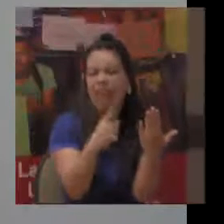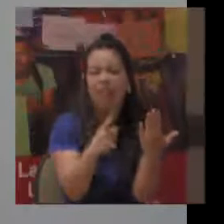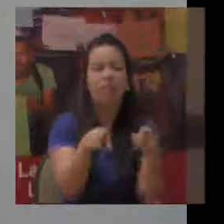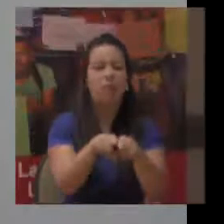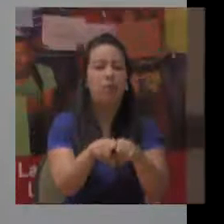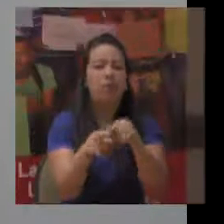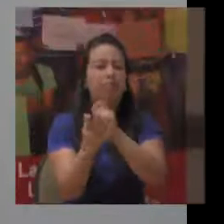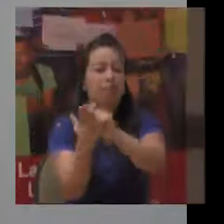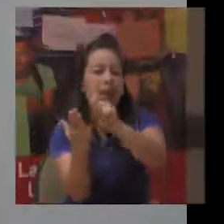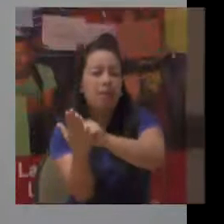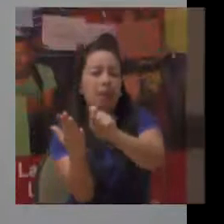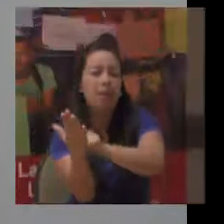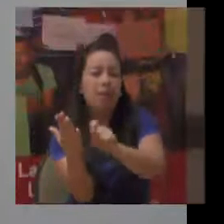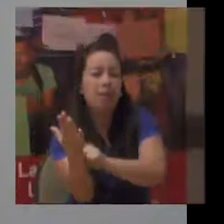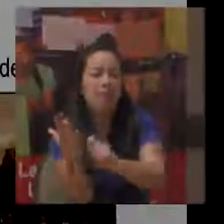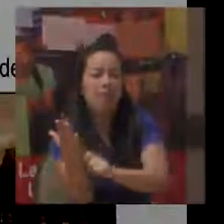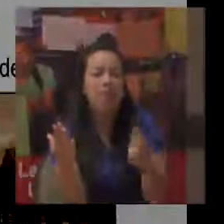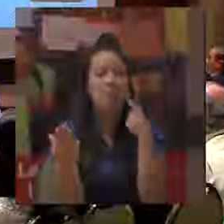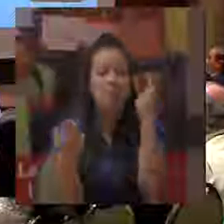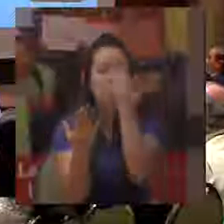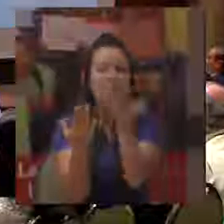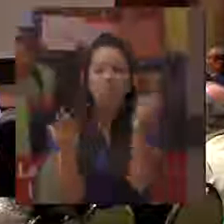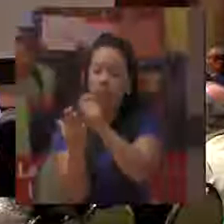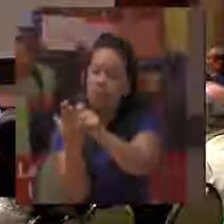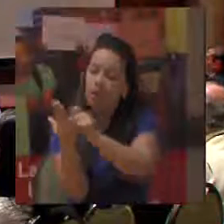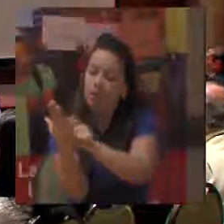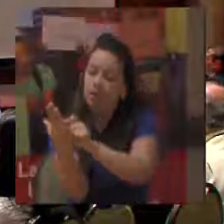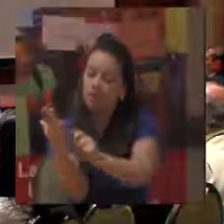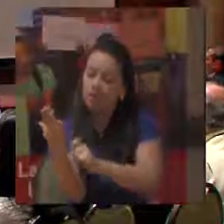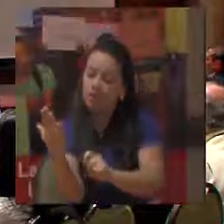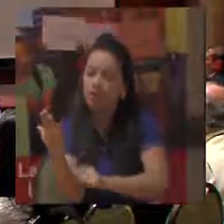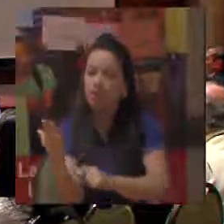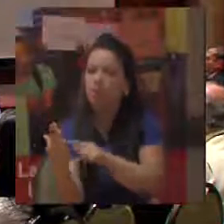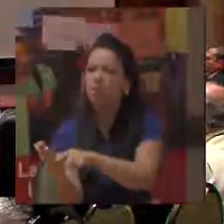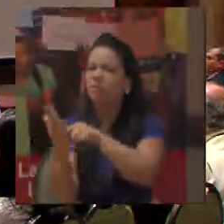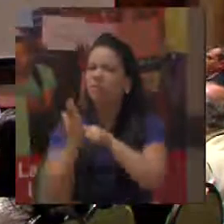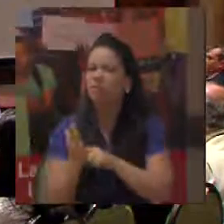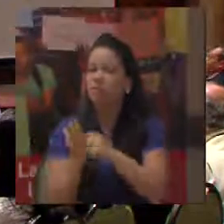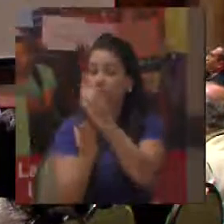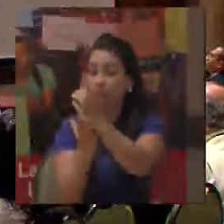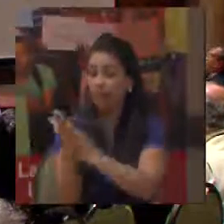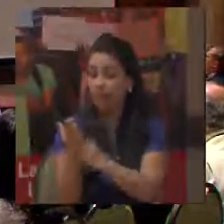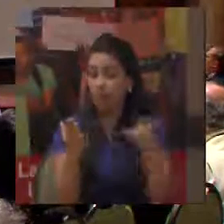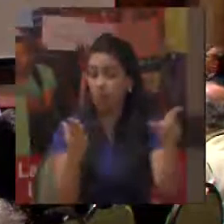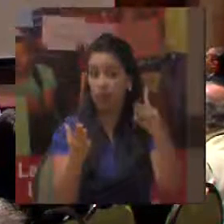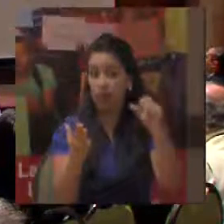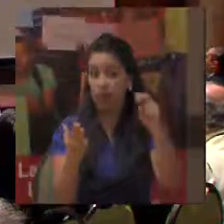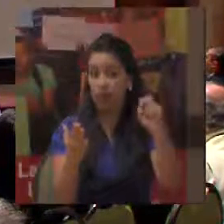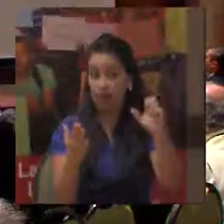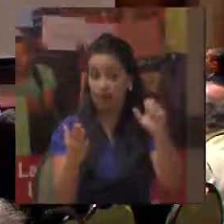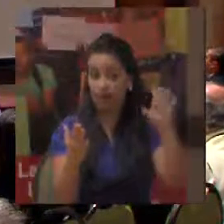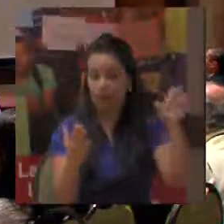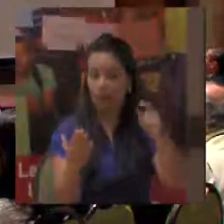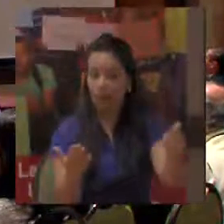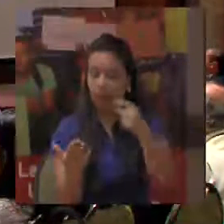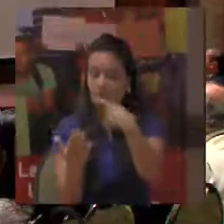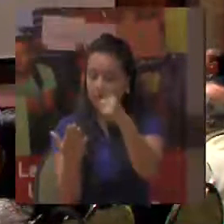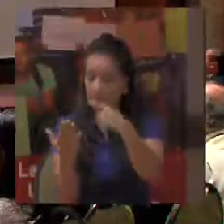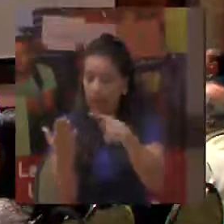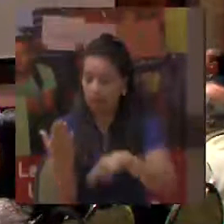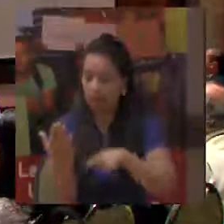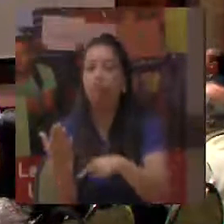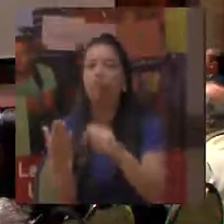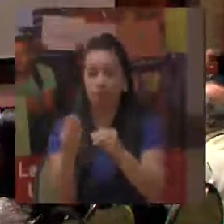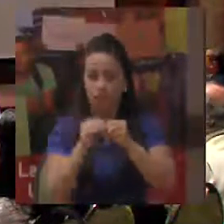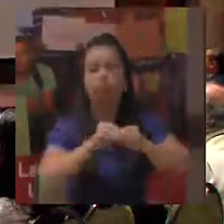de la política, y es una meta que también logramos. Nos certificó el año pasado el DANE, nuestras cifras del proceso de